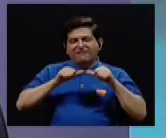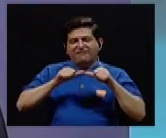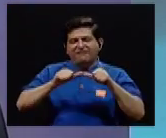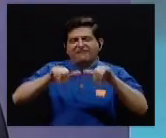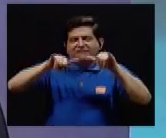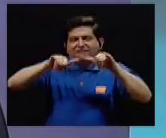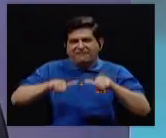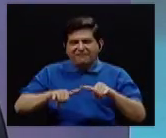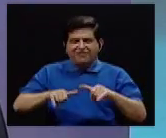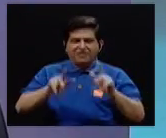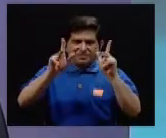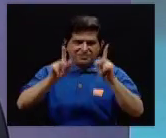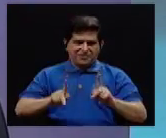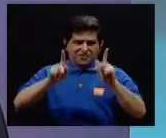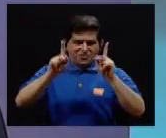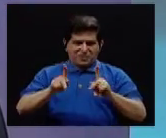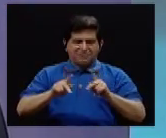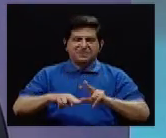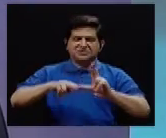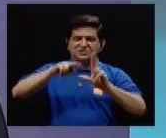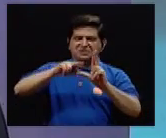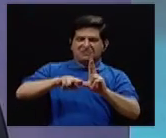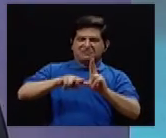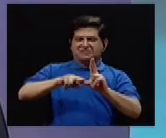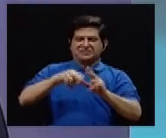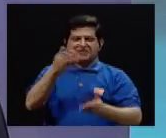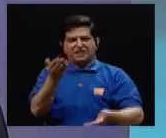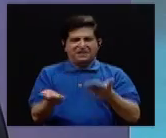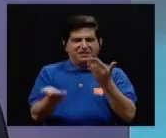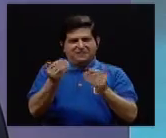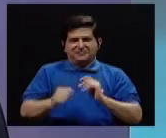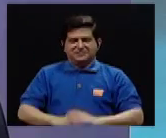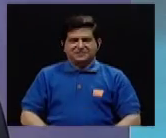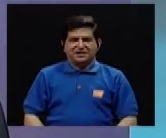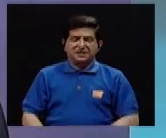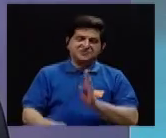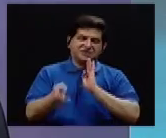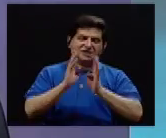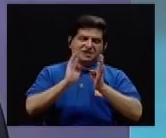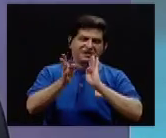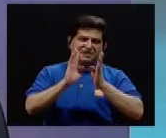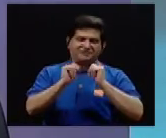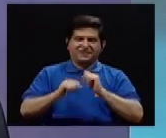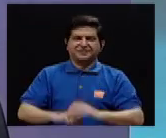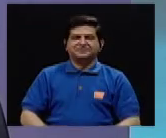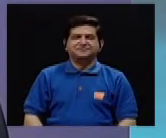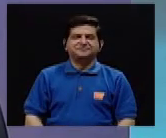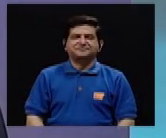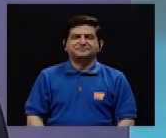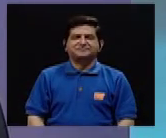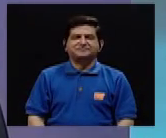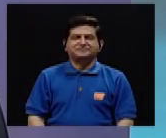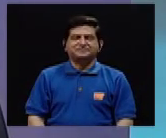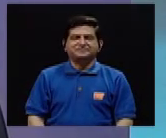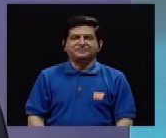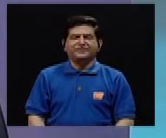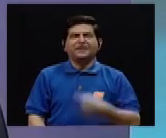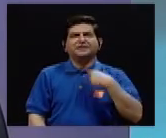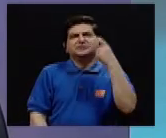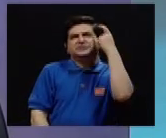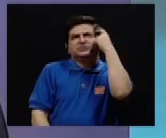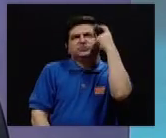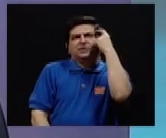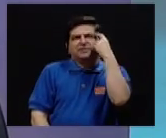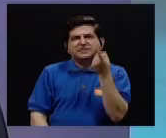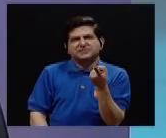estatismo quizás de una persona sentada y hablando, ¿verdad? Entonces,